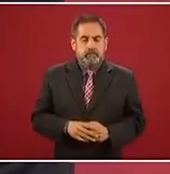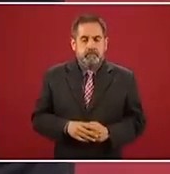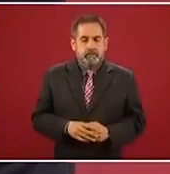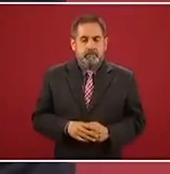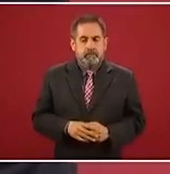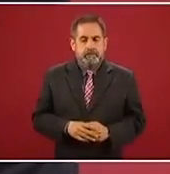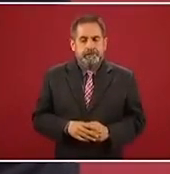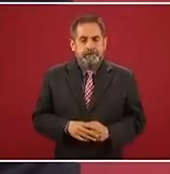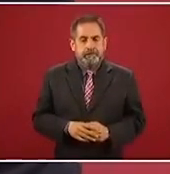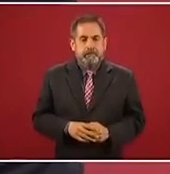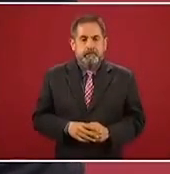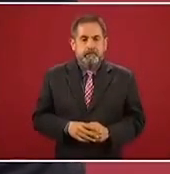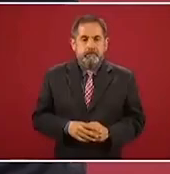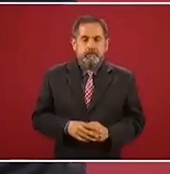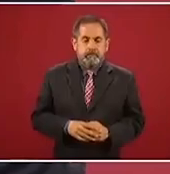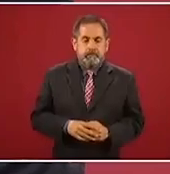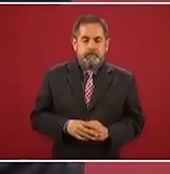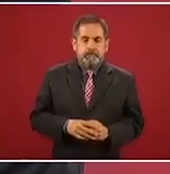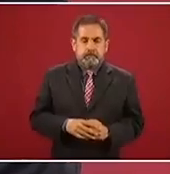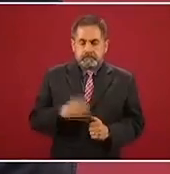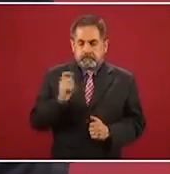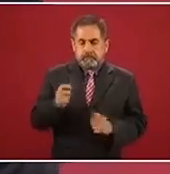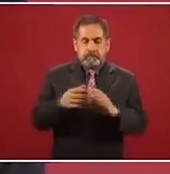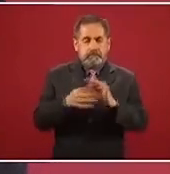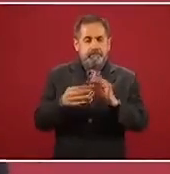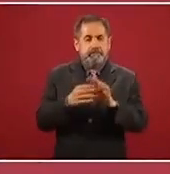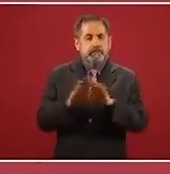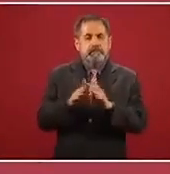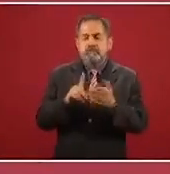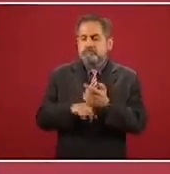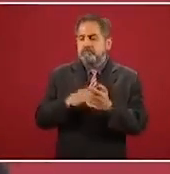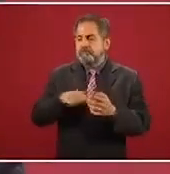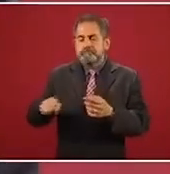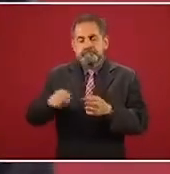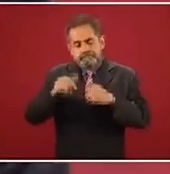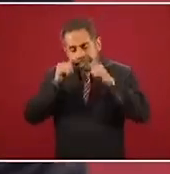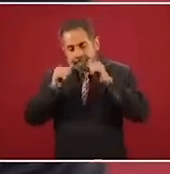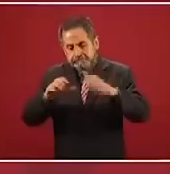Y desde luego el que se puedan atender